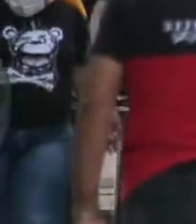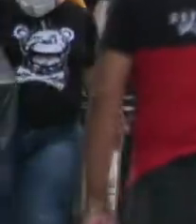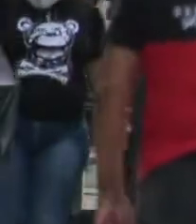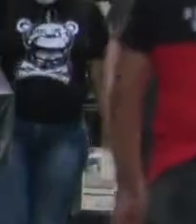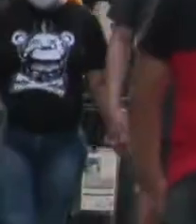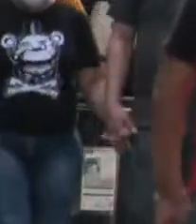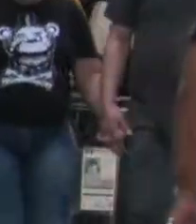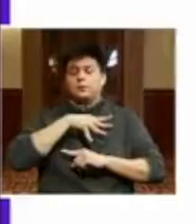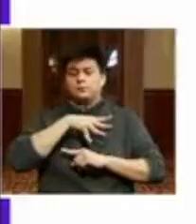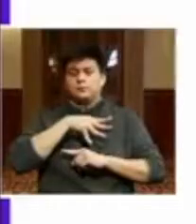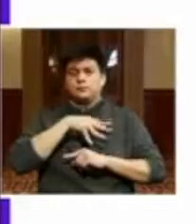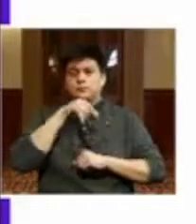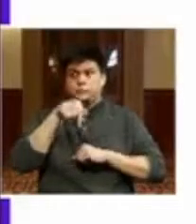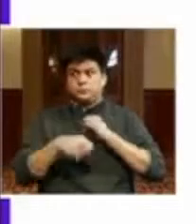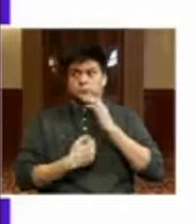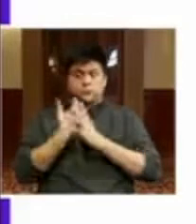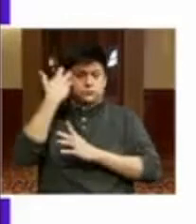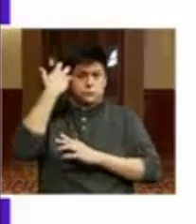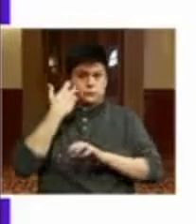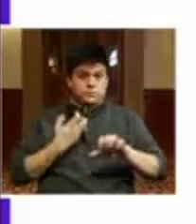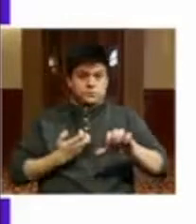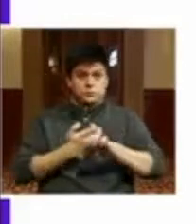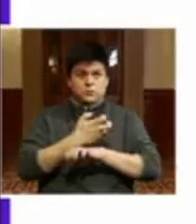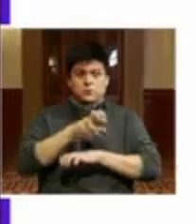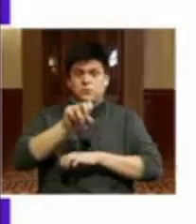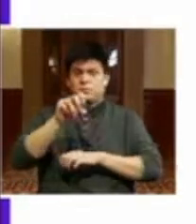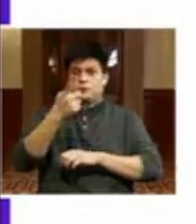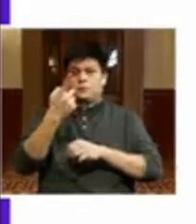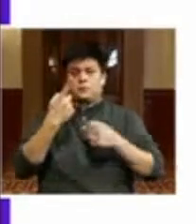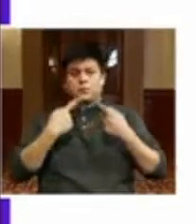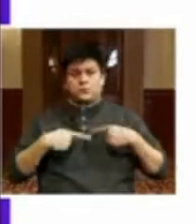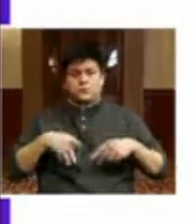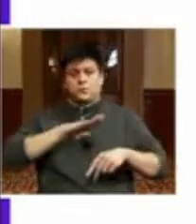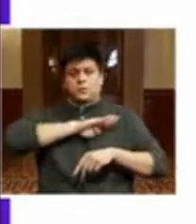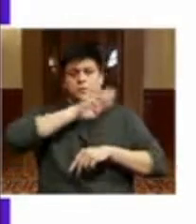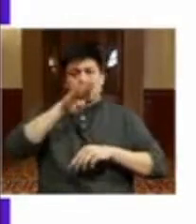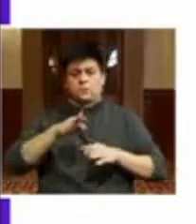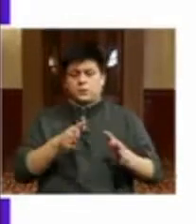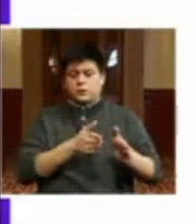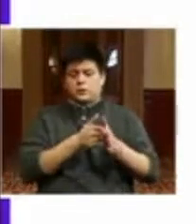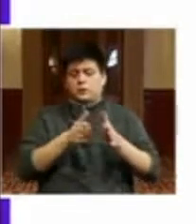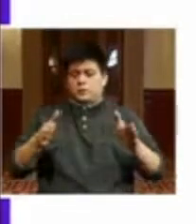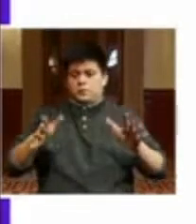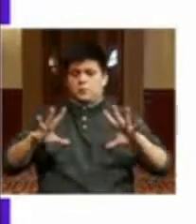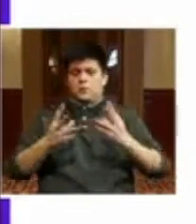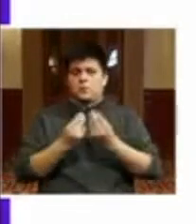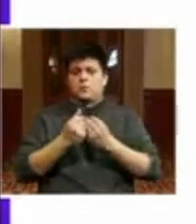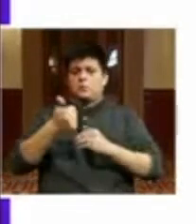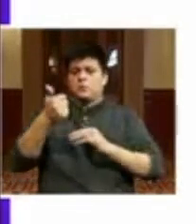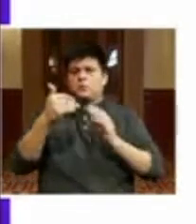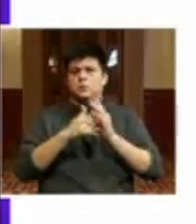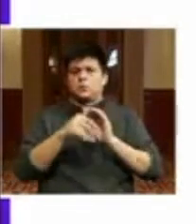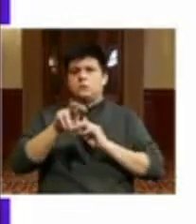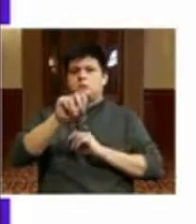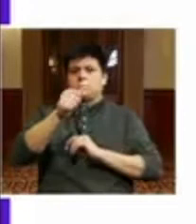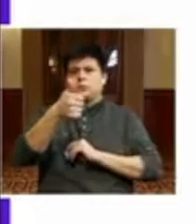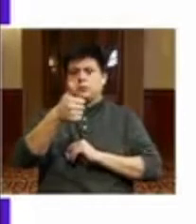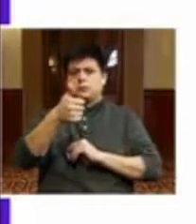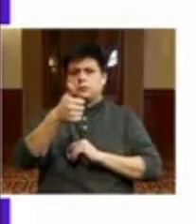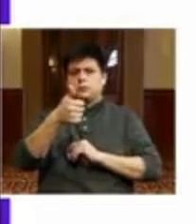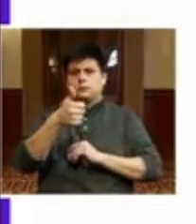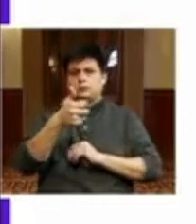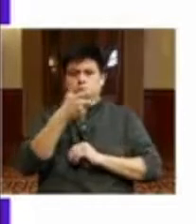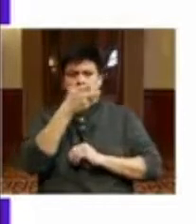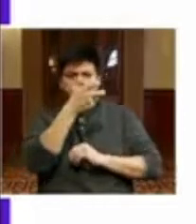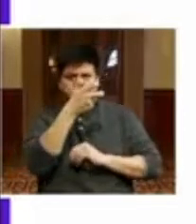manuel de la boca vasos 31 defunciones de un total de 6 mil 36 es un